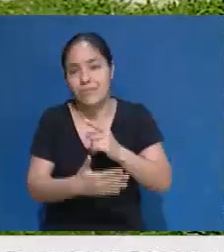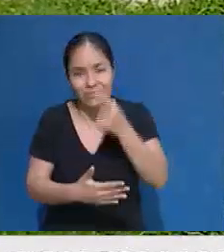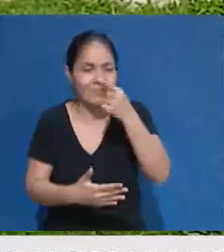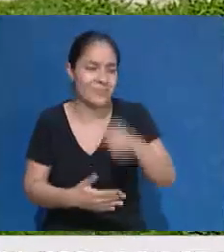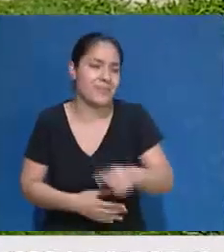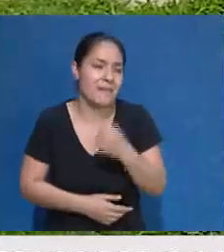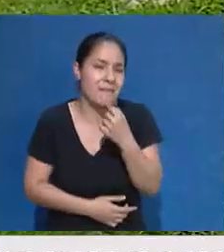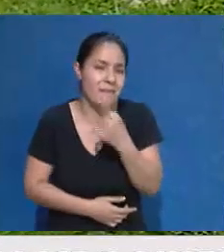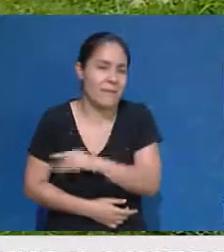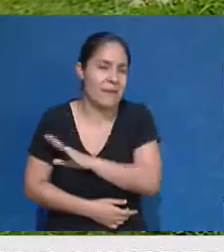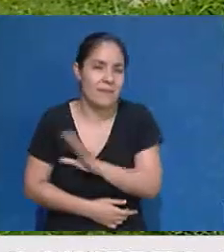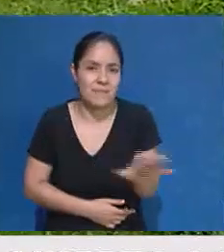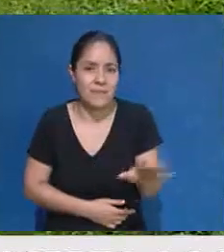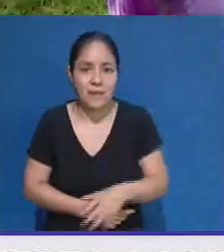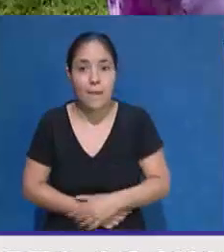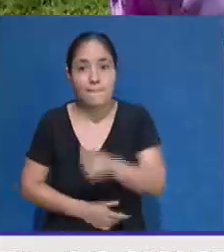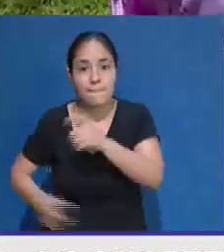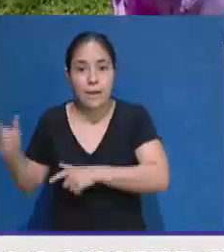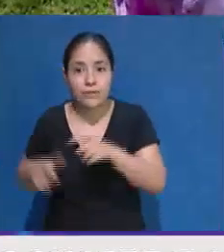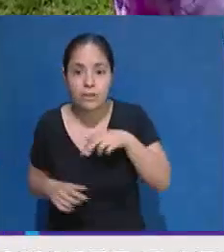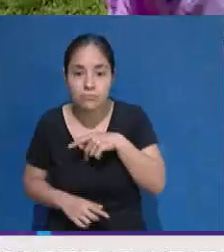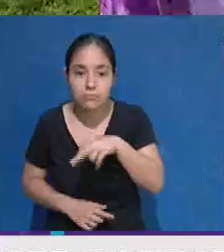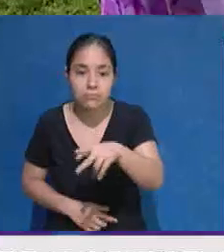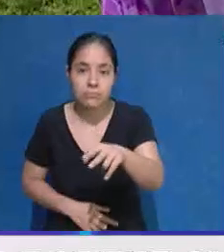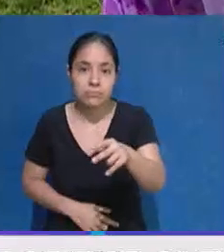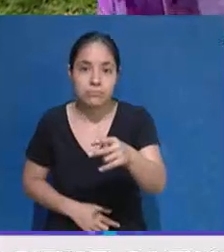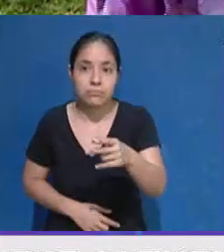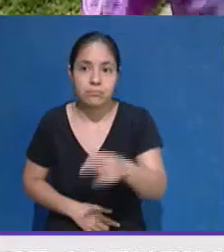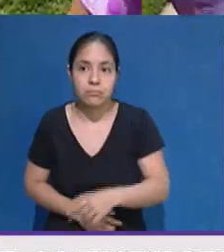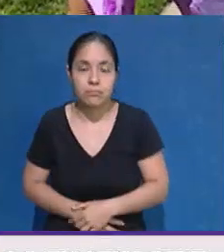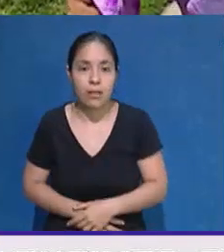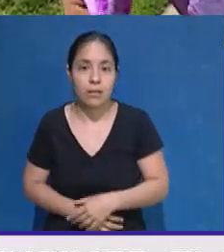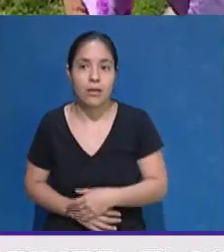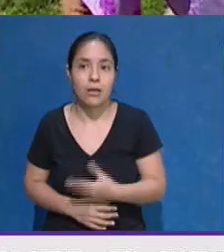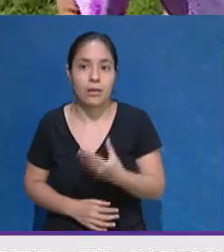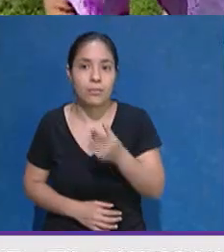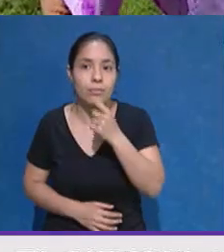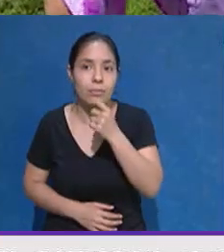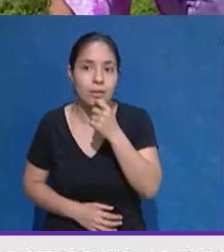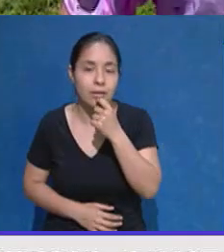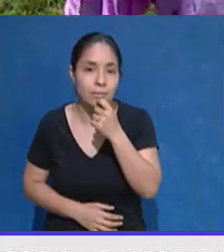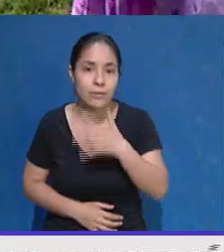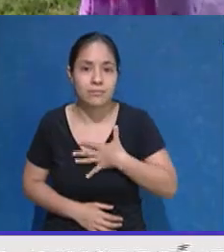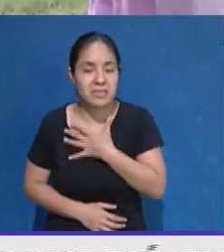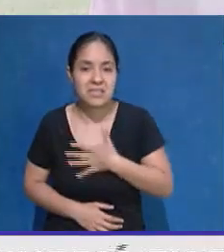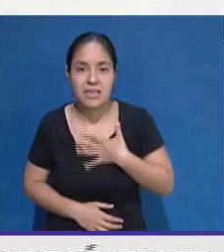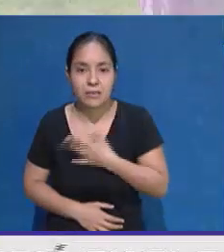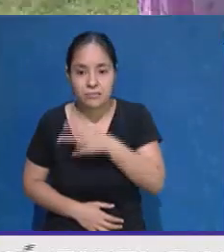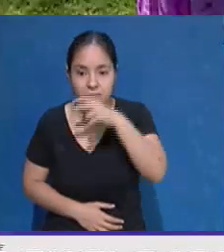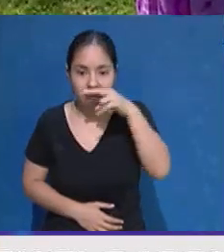era insoportable. Había gente que pasaba ahí, que hay dos o tres que me golpearon que le convidara agua porque iban vomitando,